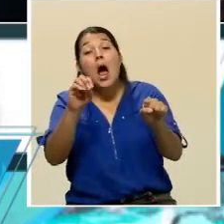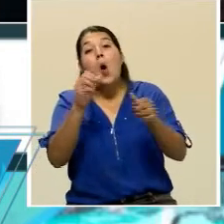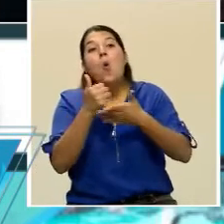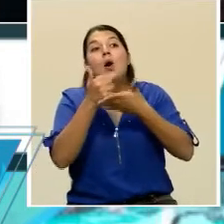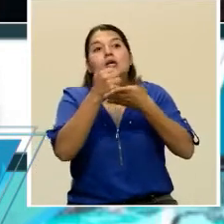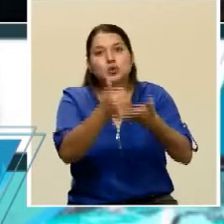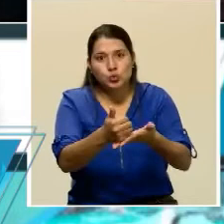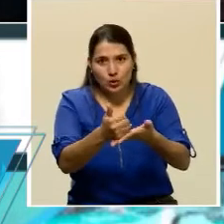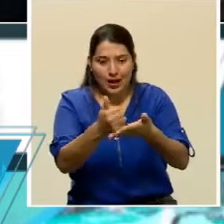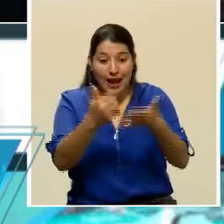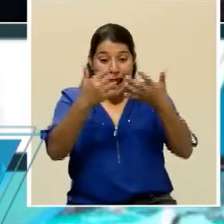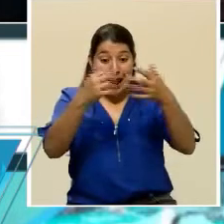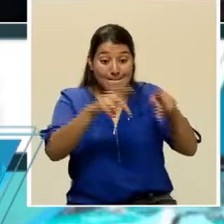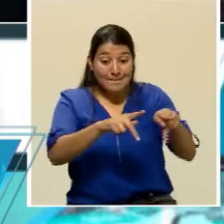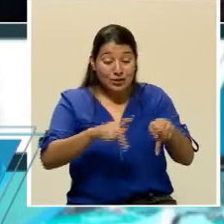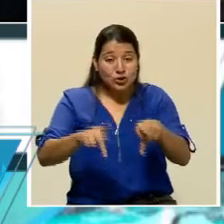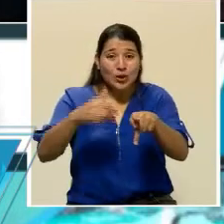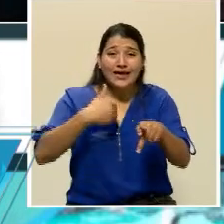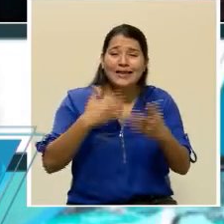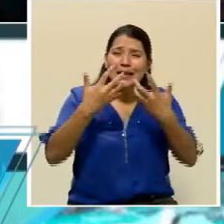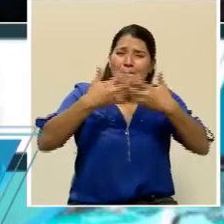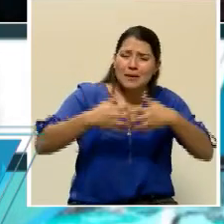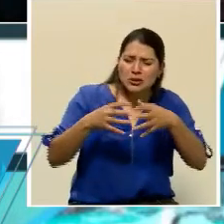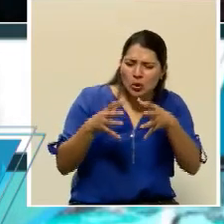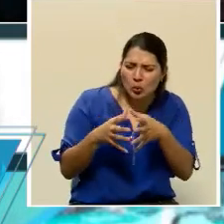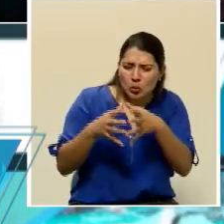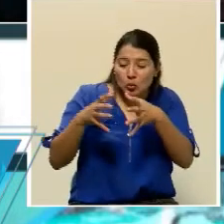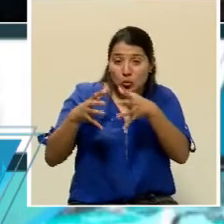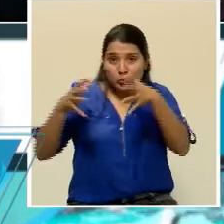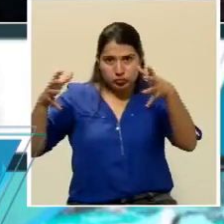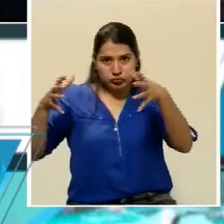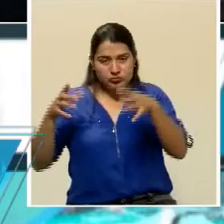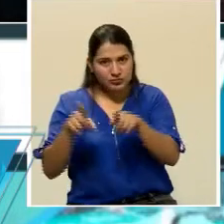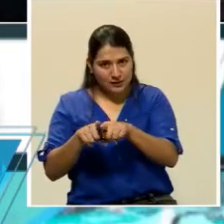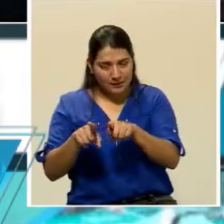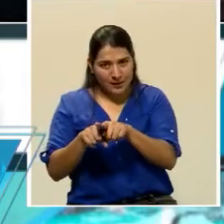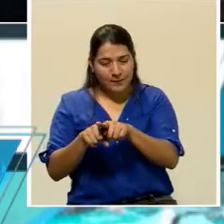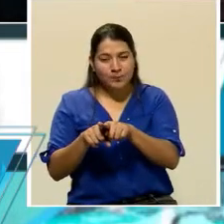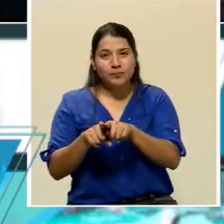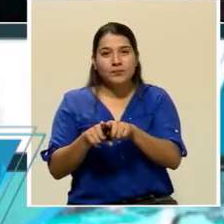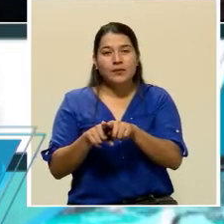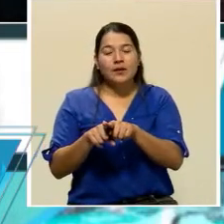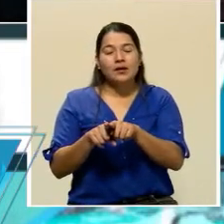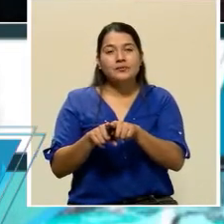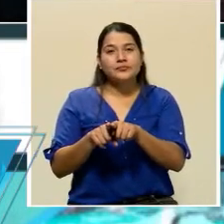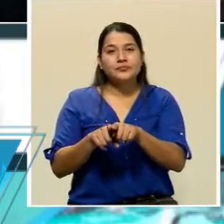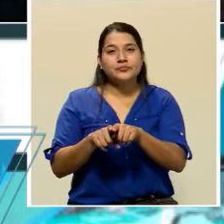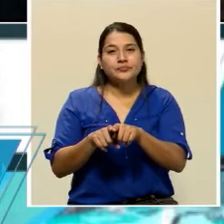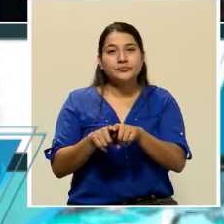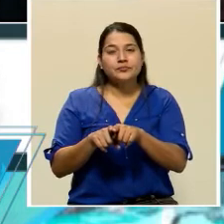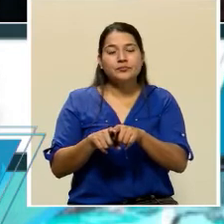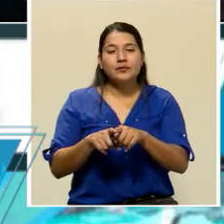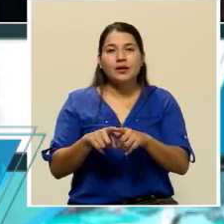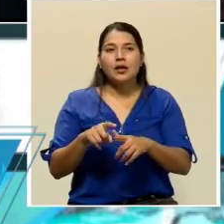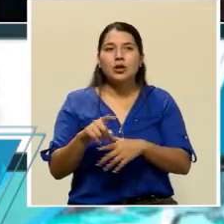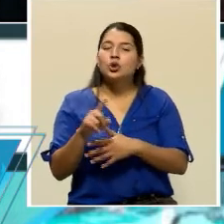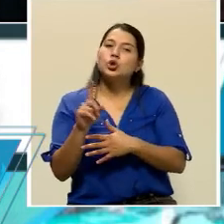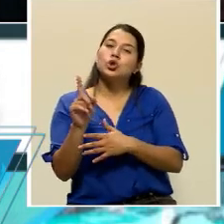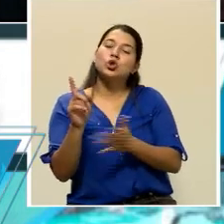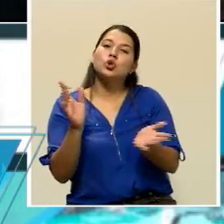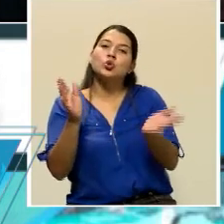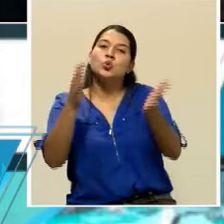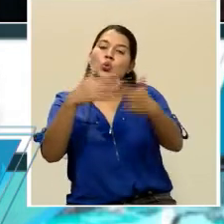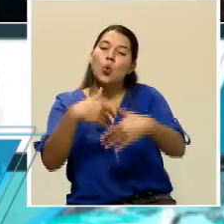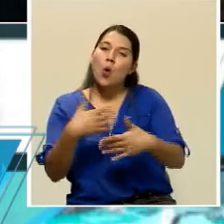a los pequeños, medianos y aún a los grandes empresarios. No se ven iniciativas